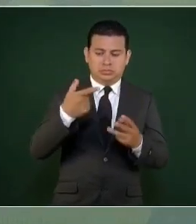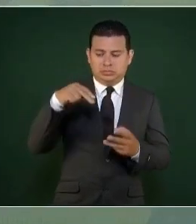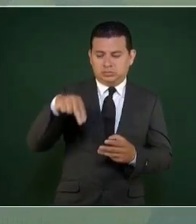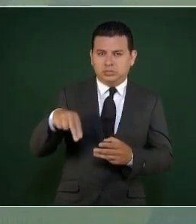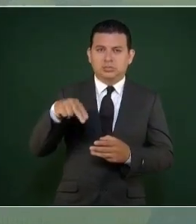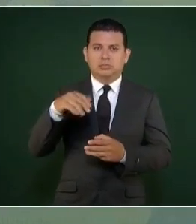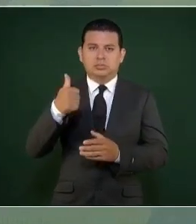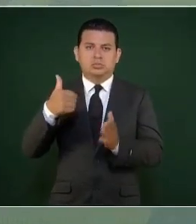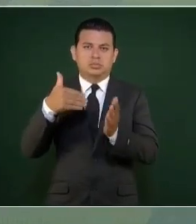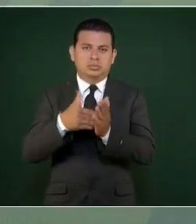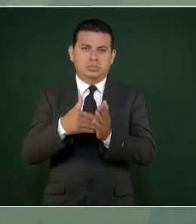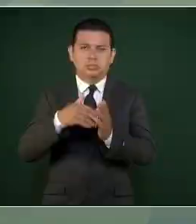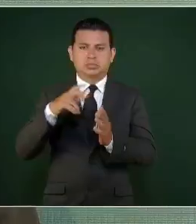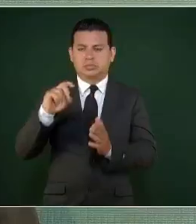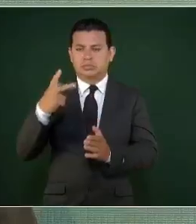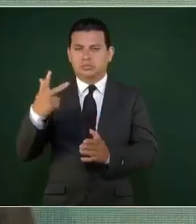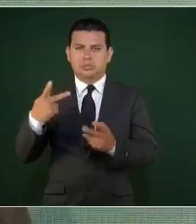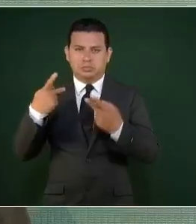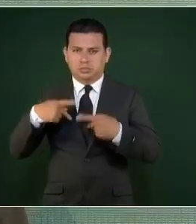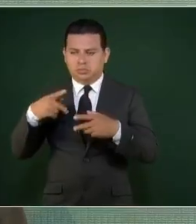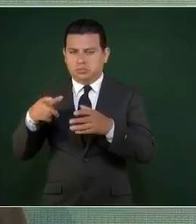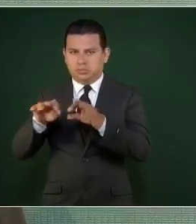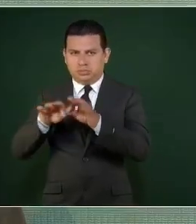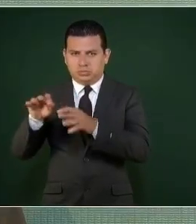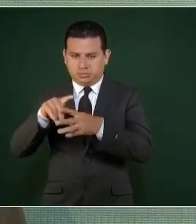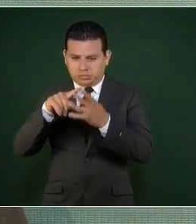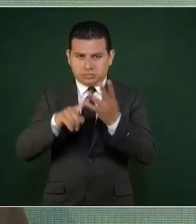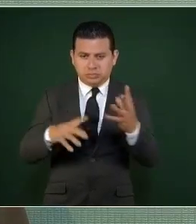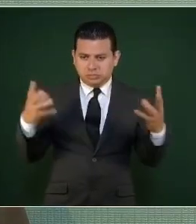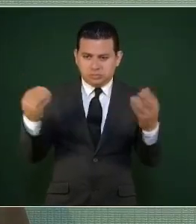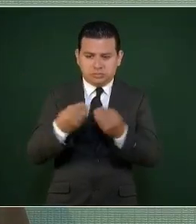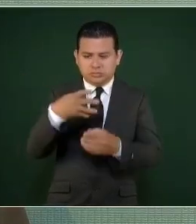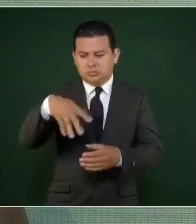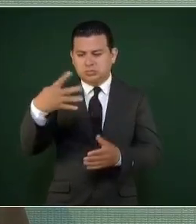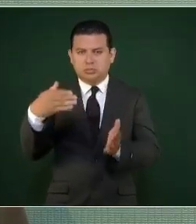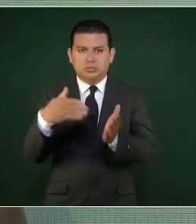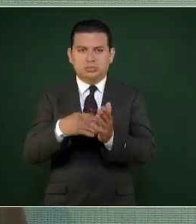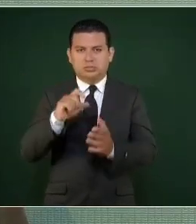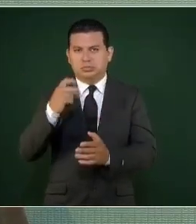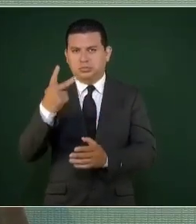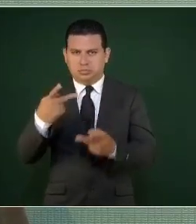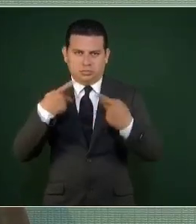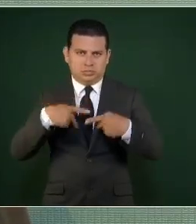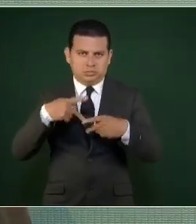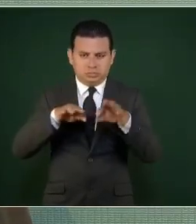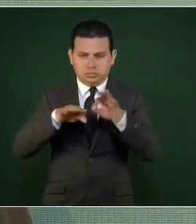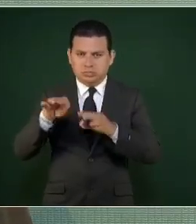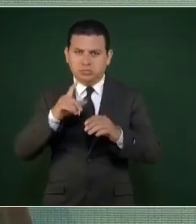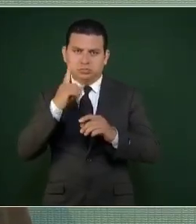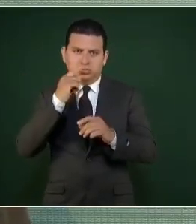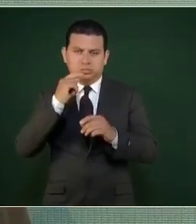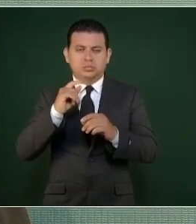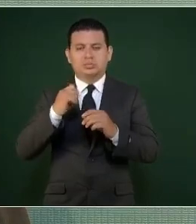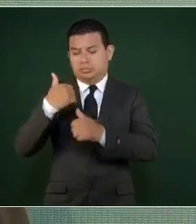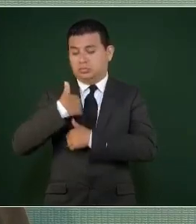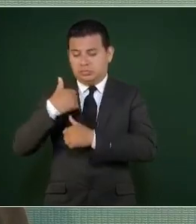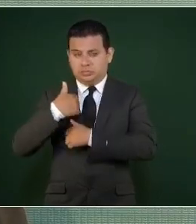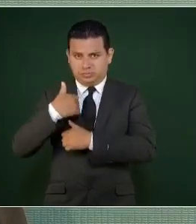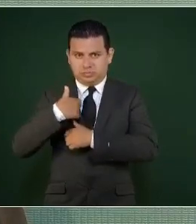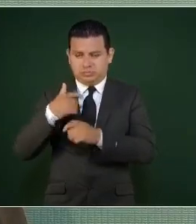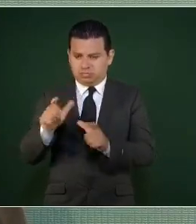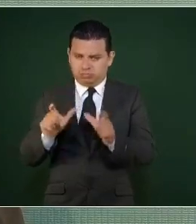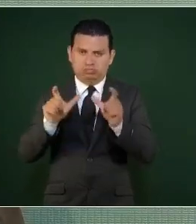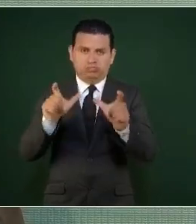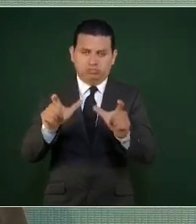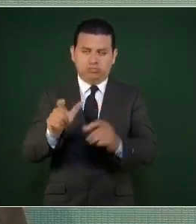Nacional 6.038, para hacer un total de 14.022 elementos de fuerzas de